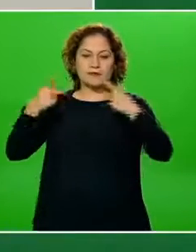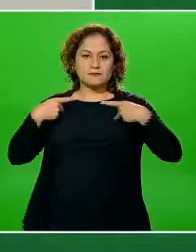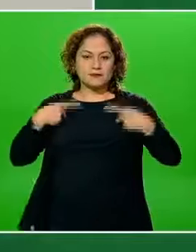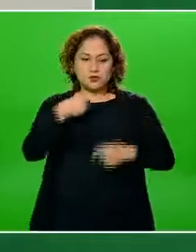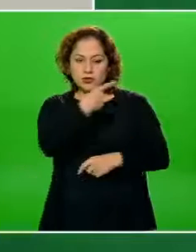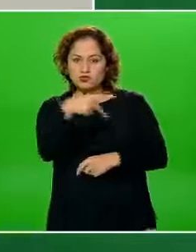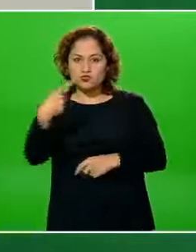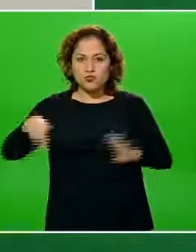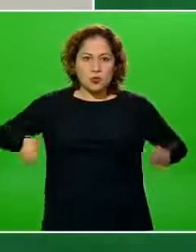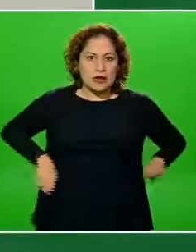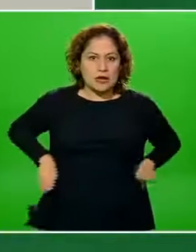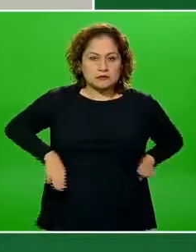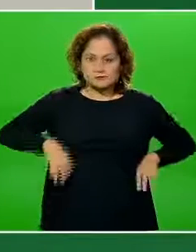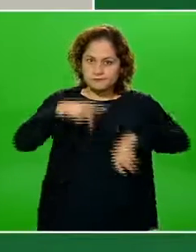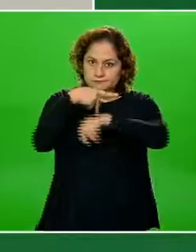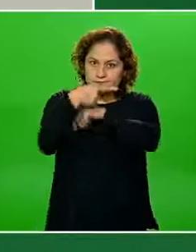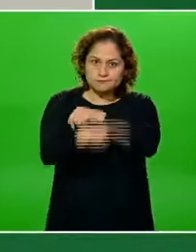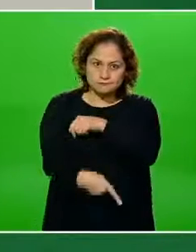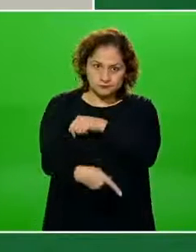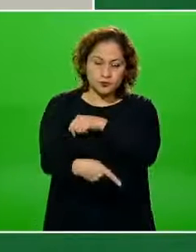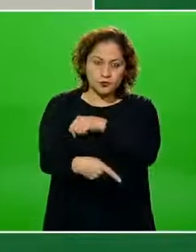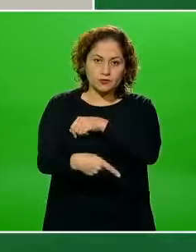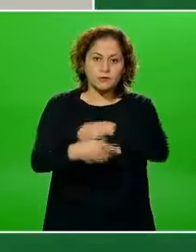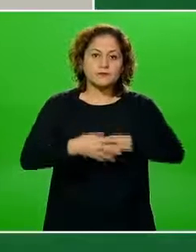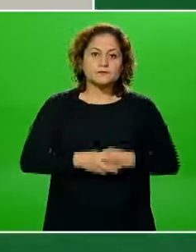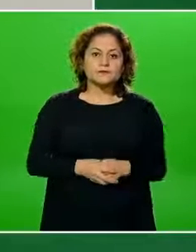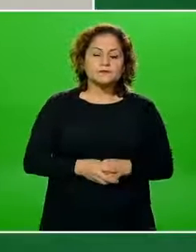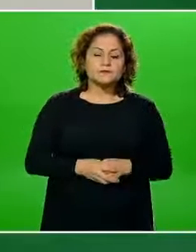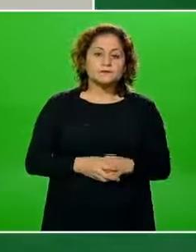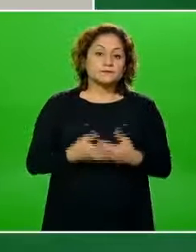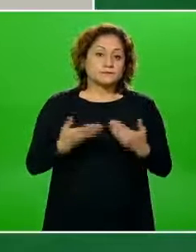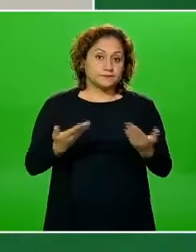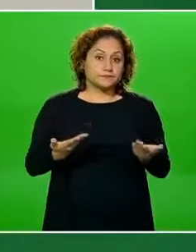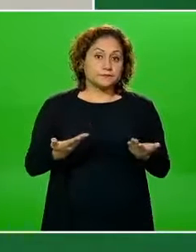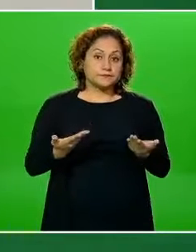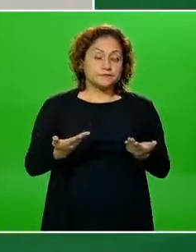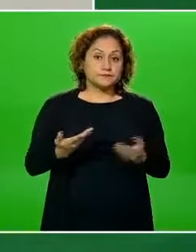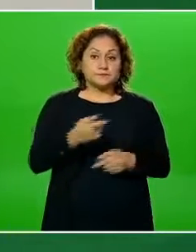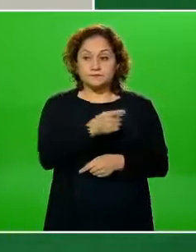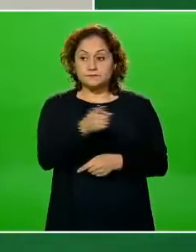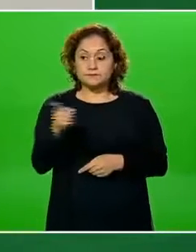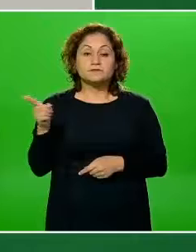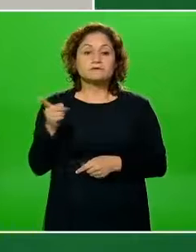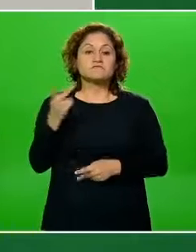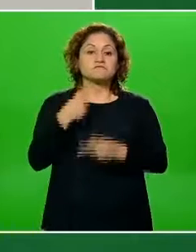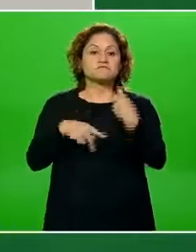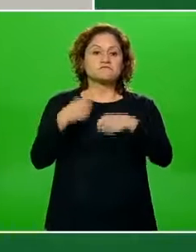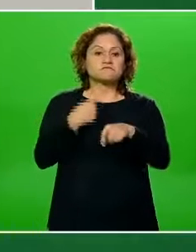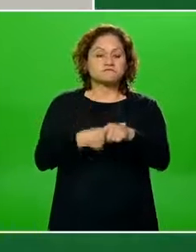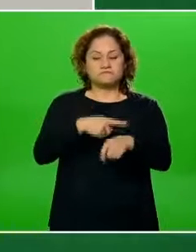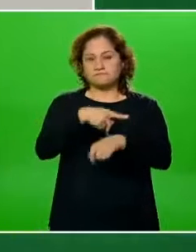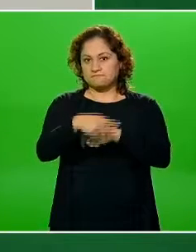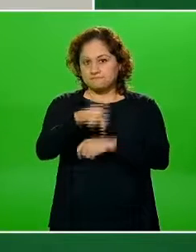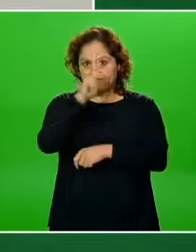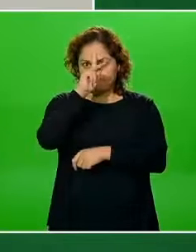riesgos de enfermar gravemente y tener complicaciones por efectos de esta enfermedad. Entonces, no solamente es un